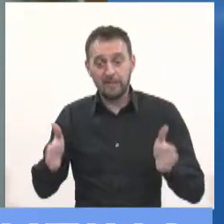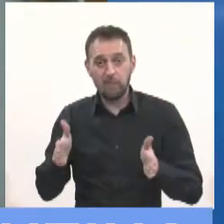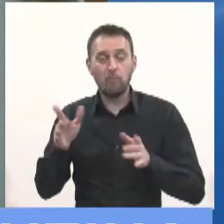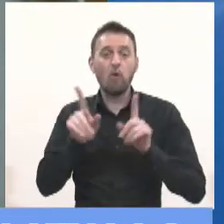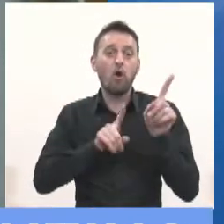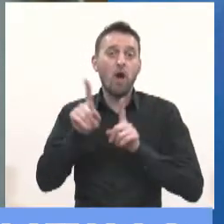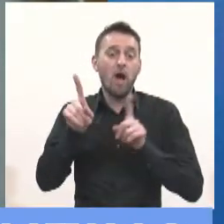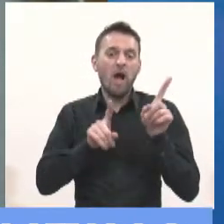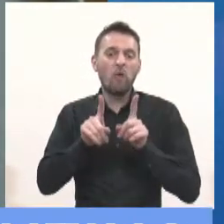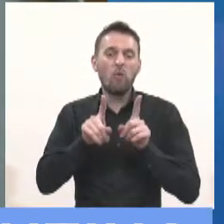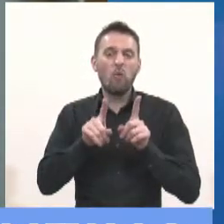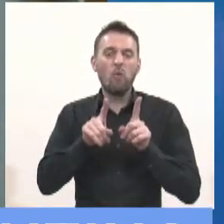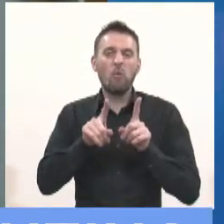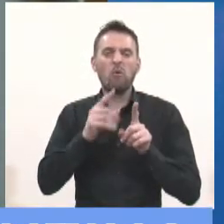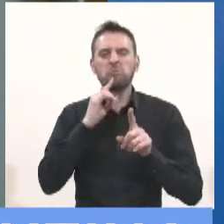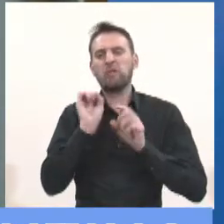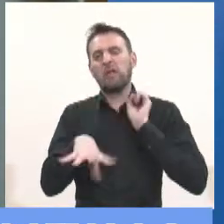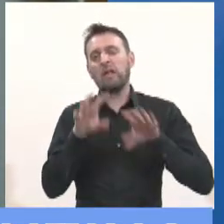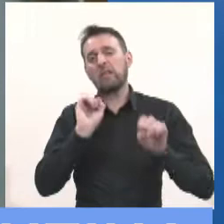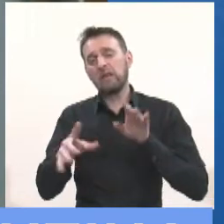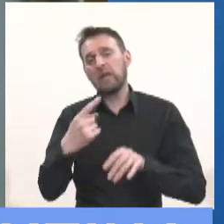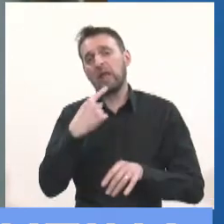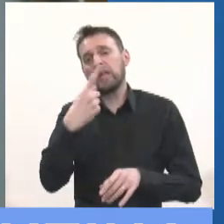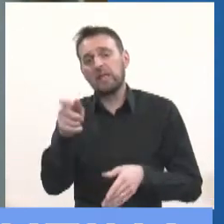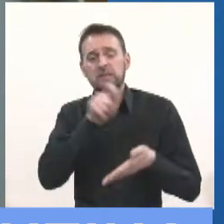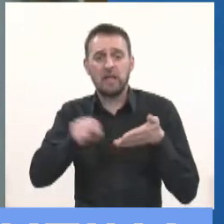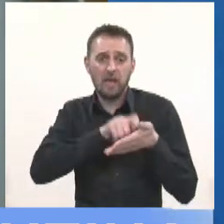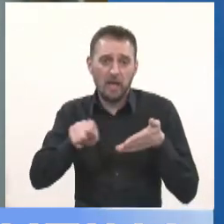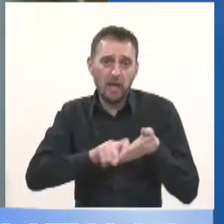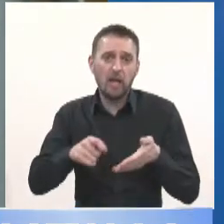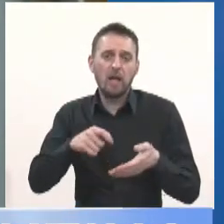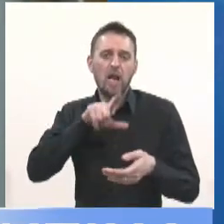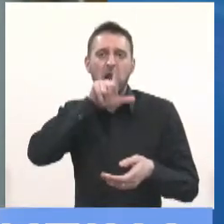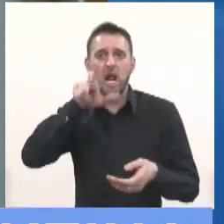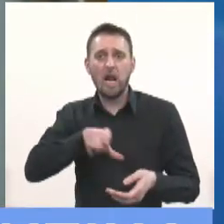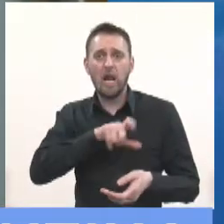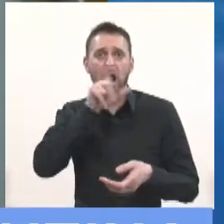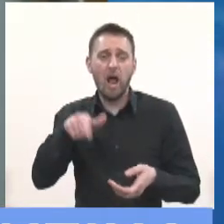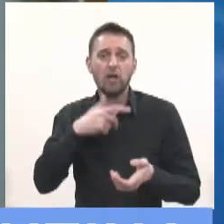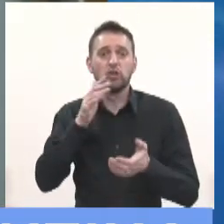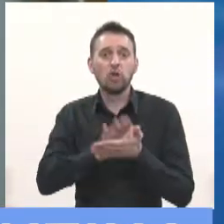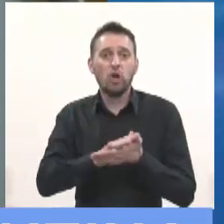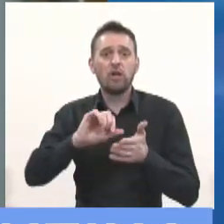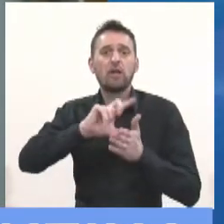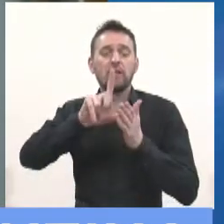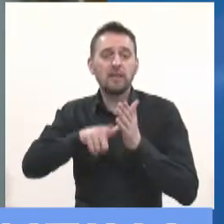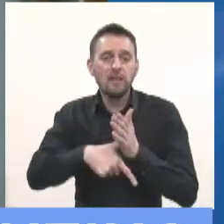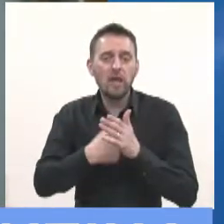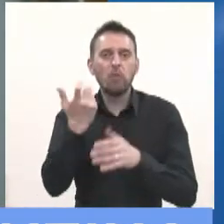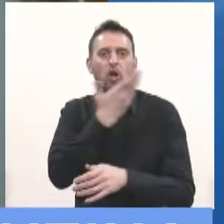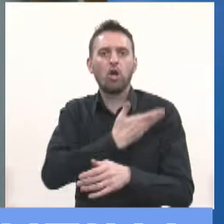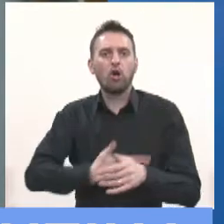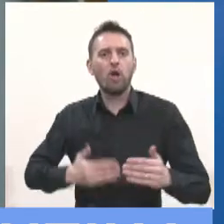Algunos peyorativamente escriben, dicen, hablan del tiempo que ha tardado el gobierno